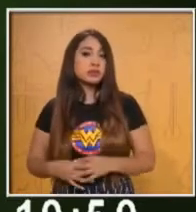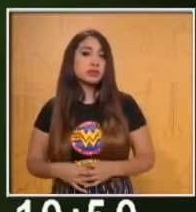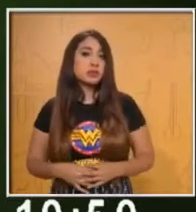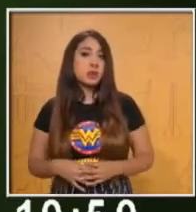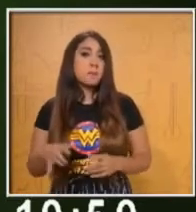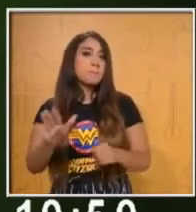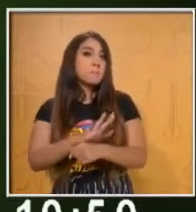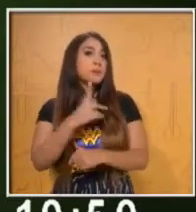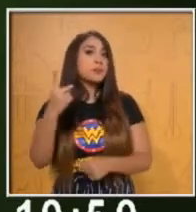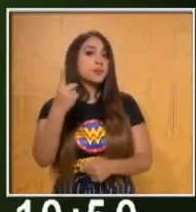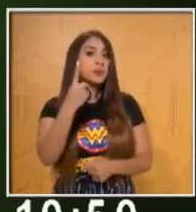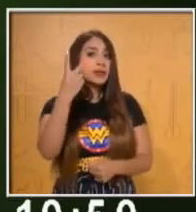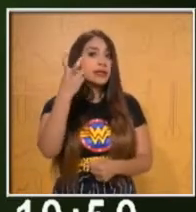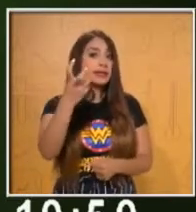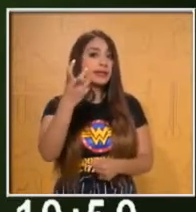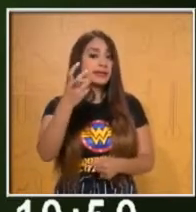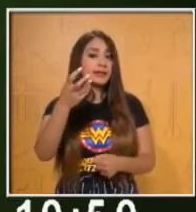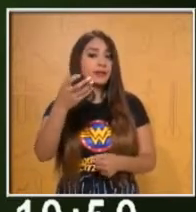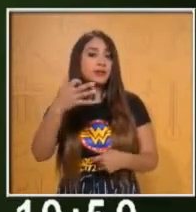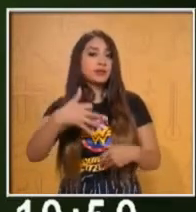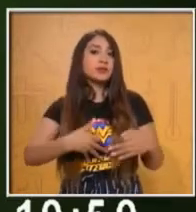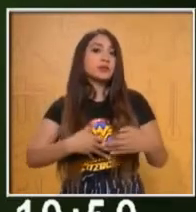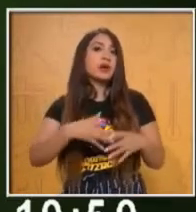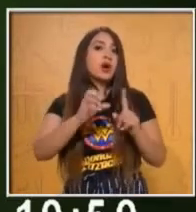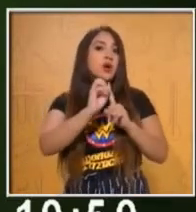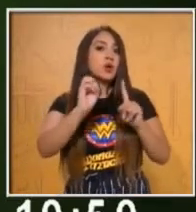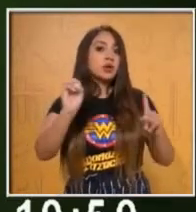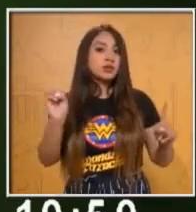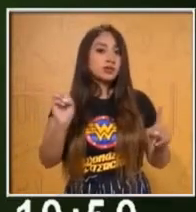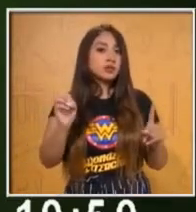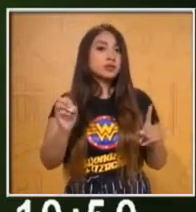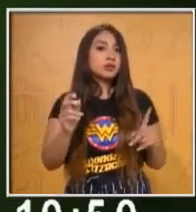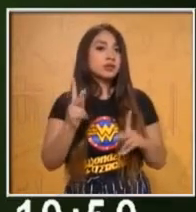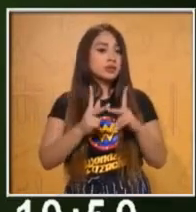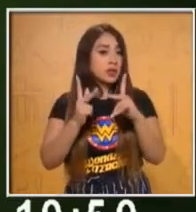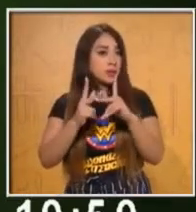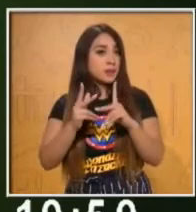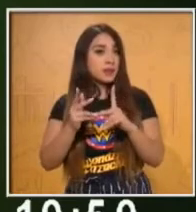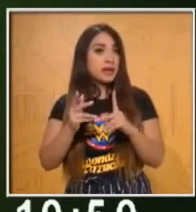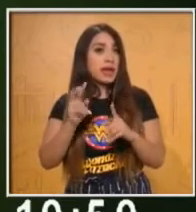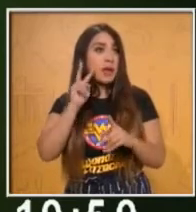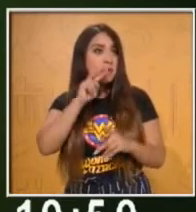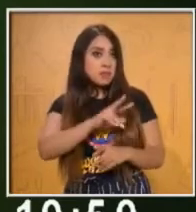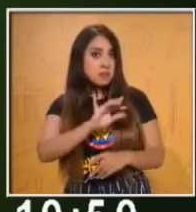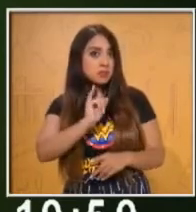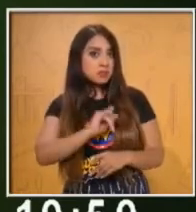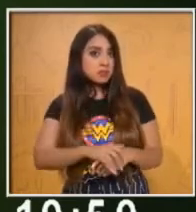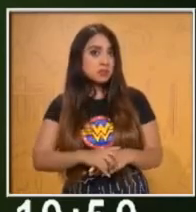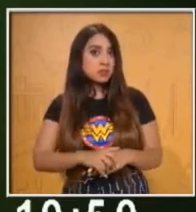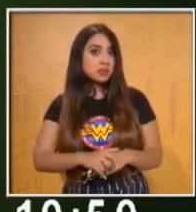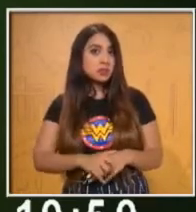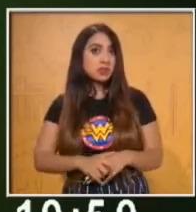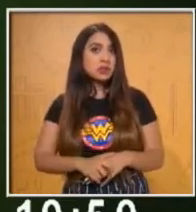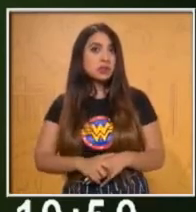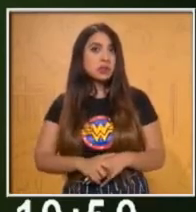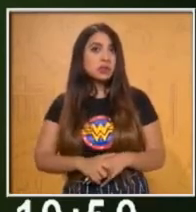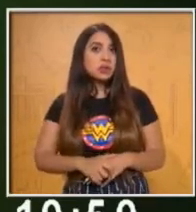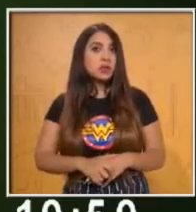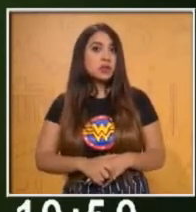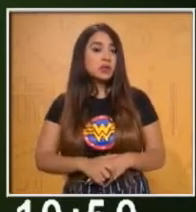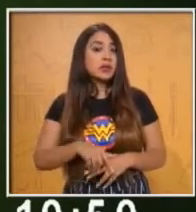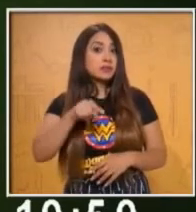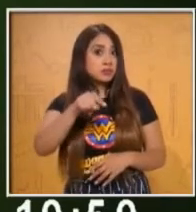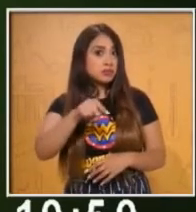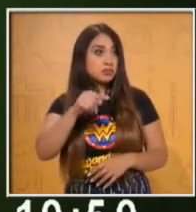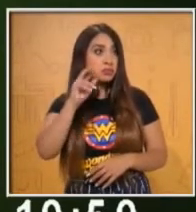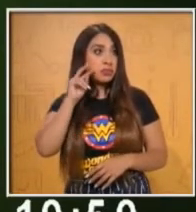por qué estos textos y estas oraciones de las partes del guión vienen entre paréntesis, maestra, y por qué venían con letra de diferente color.